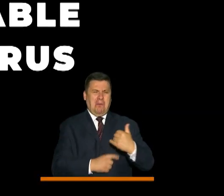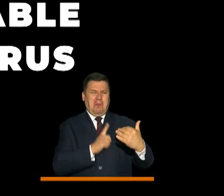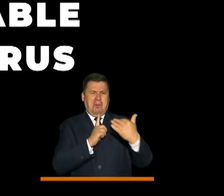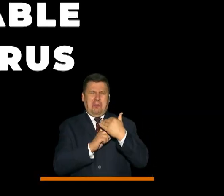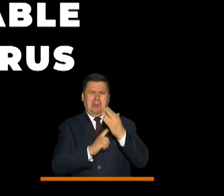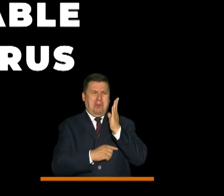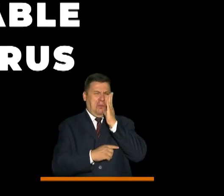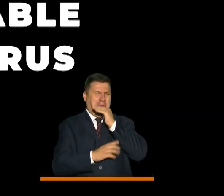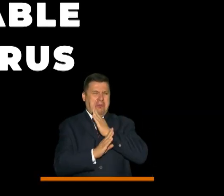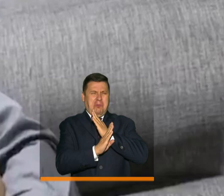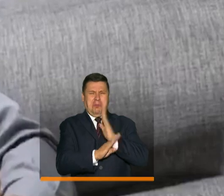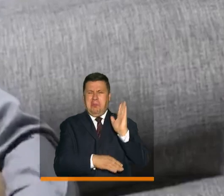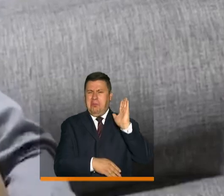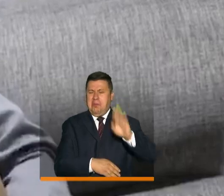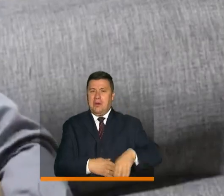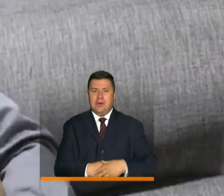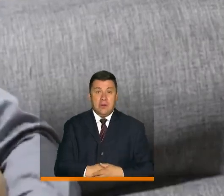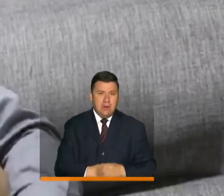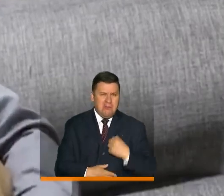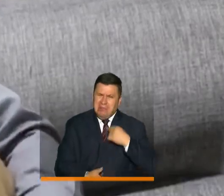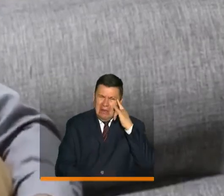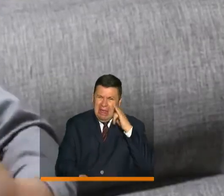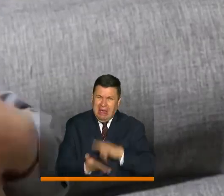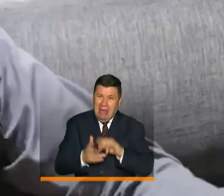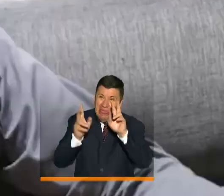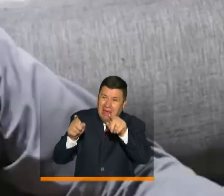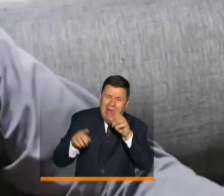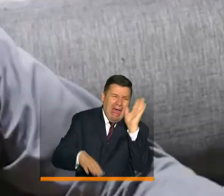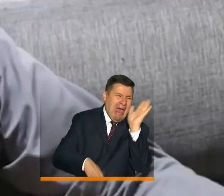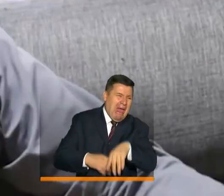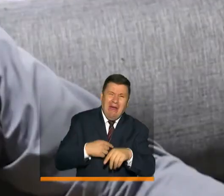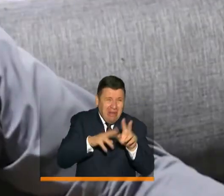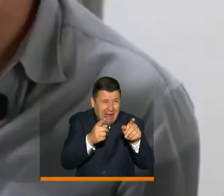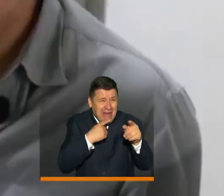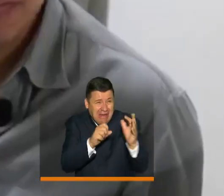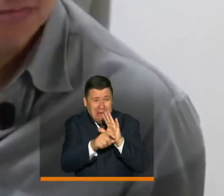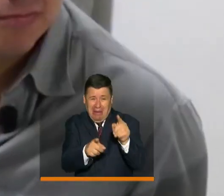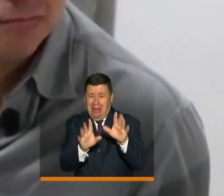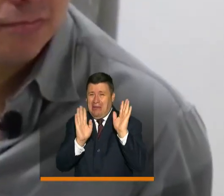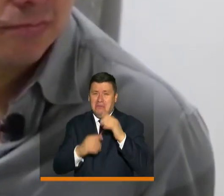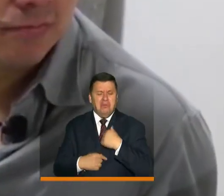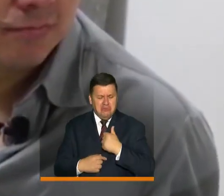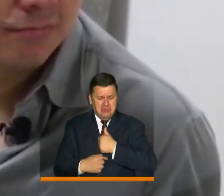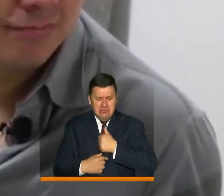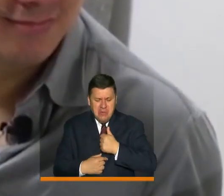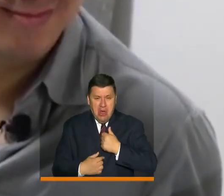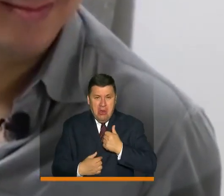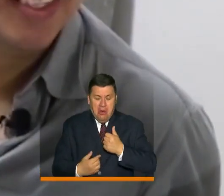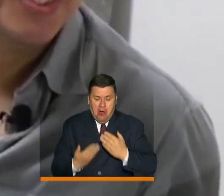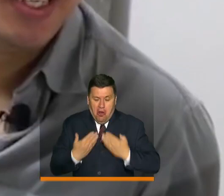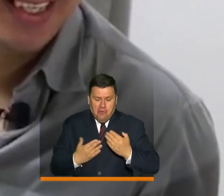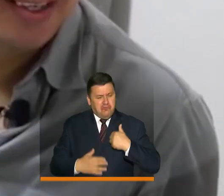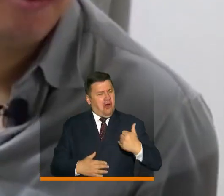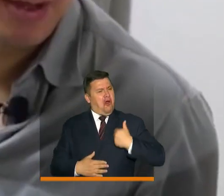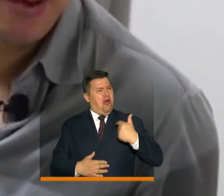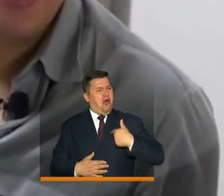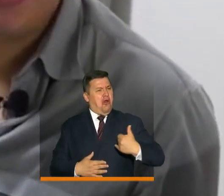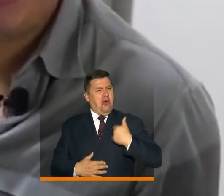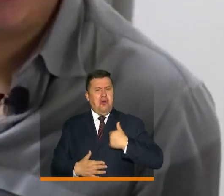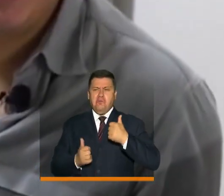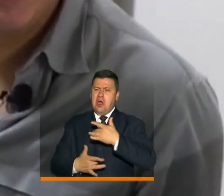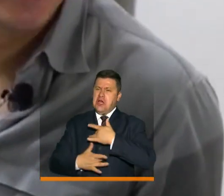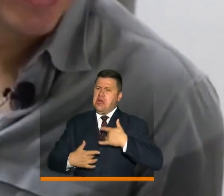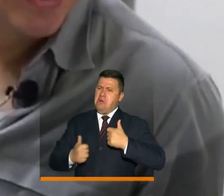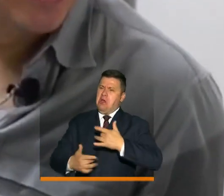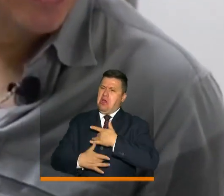vulnerable frente al virus. No creía mucho en el tema. Tenía la confianza de, por ser jóvenes y gozar de buena